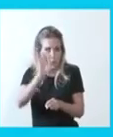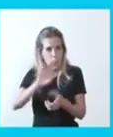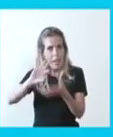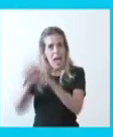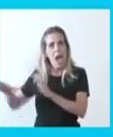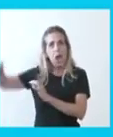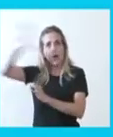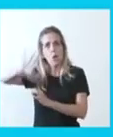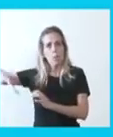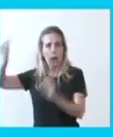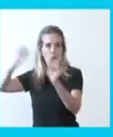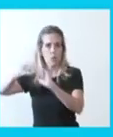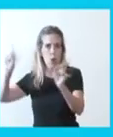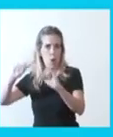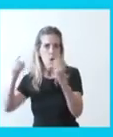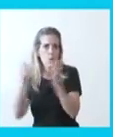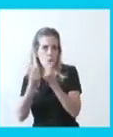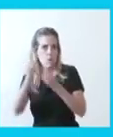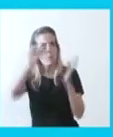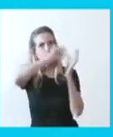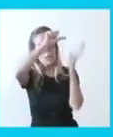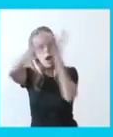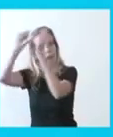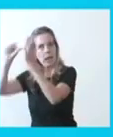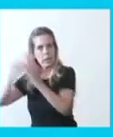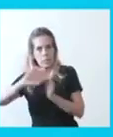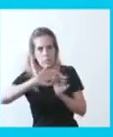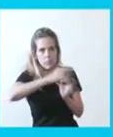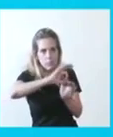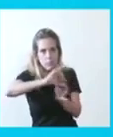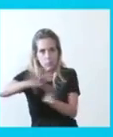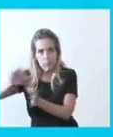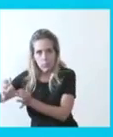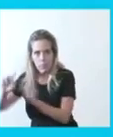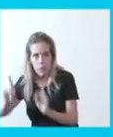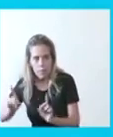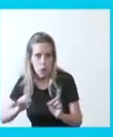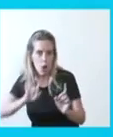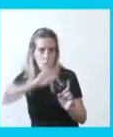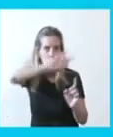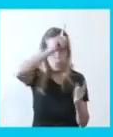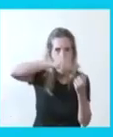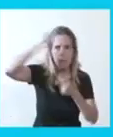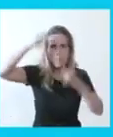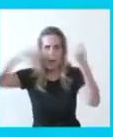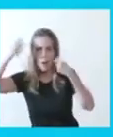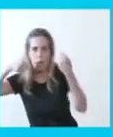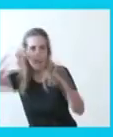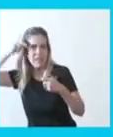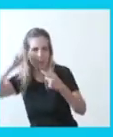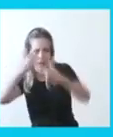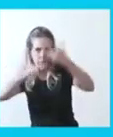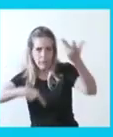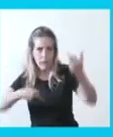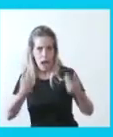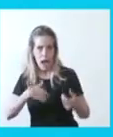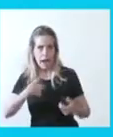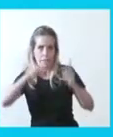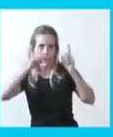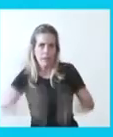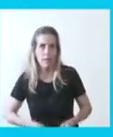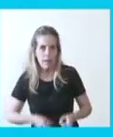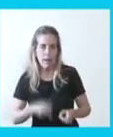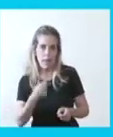empezando a afectar a países limítrofes y a nosotros mismos. Y además porque también hemos observado que por las